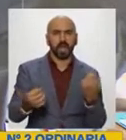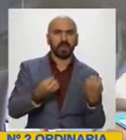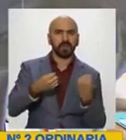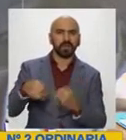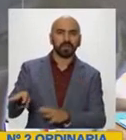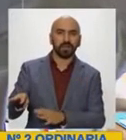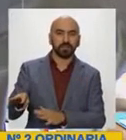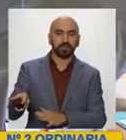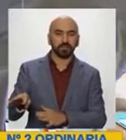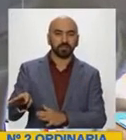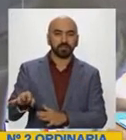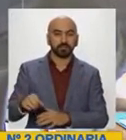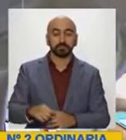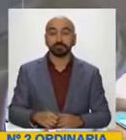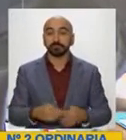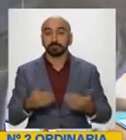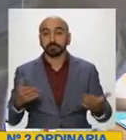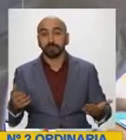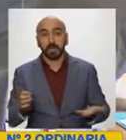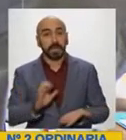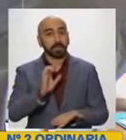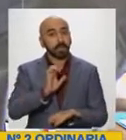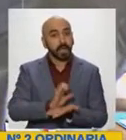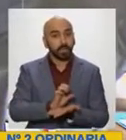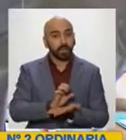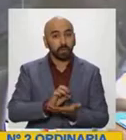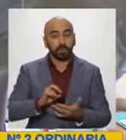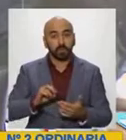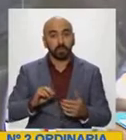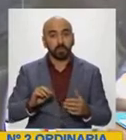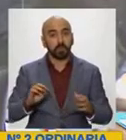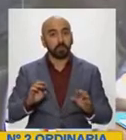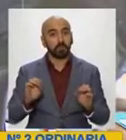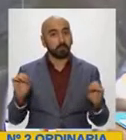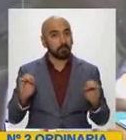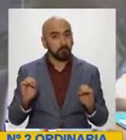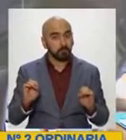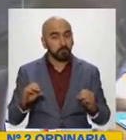Y si el Estado no actúa, las cosas no suceden.